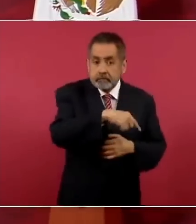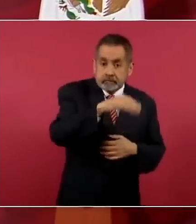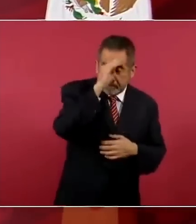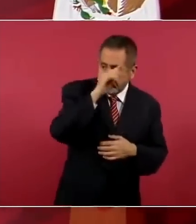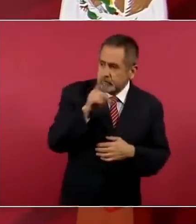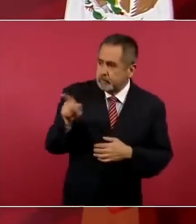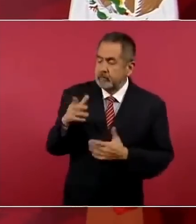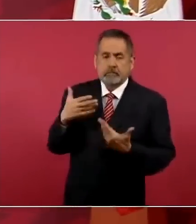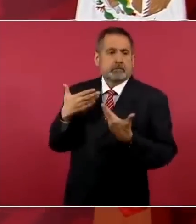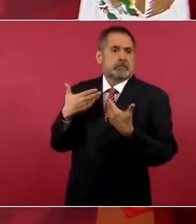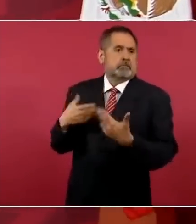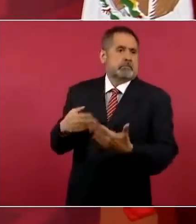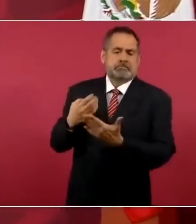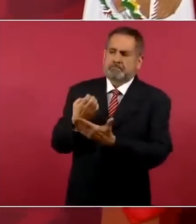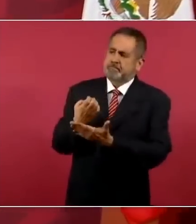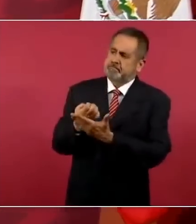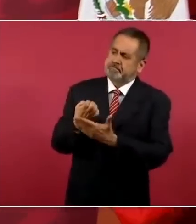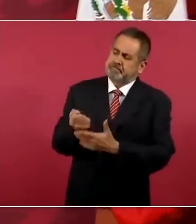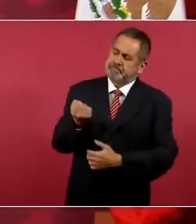como el gran economista,